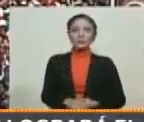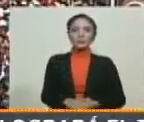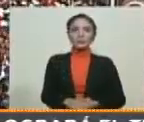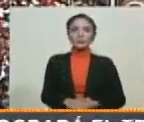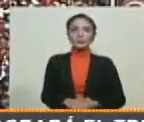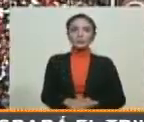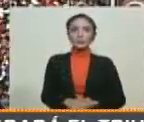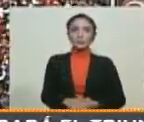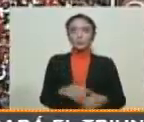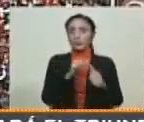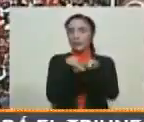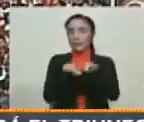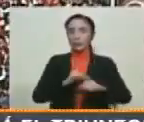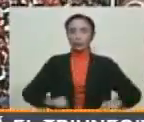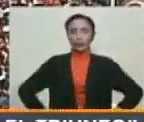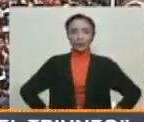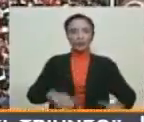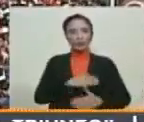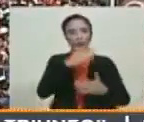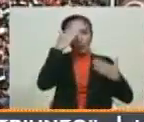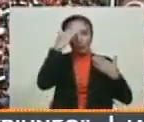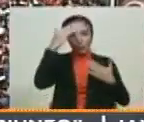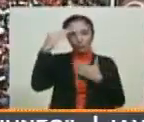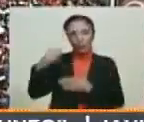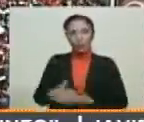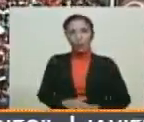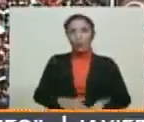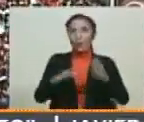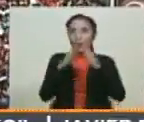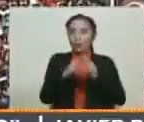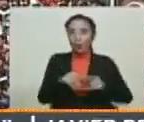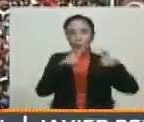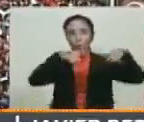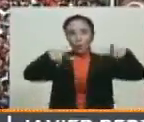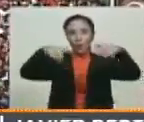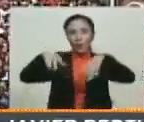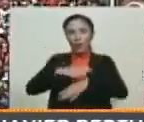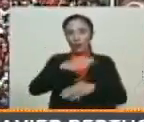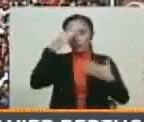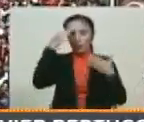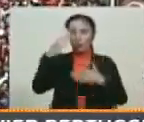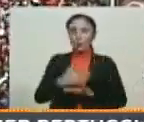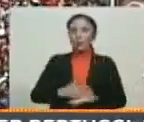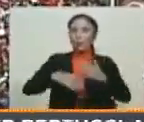portuguesa saludo a la gente de discurrir por aquí